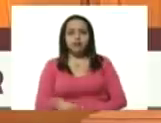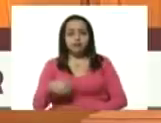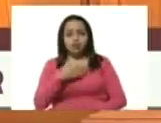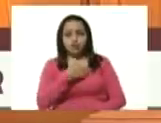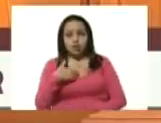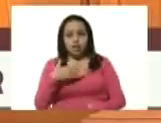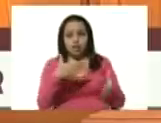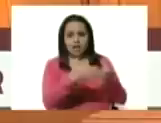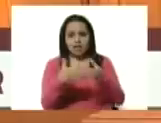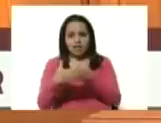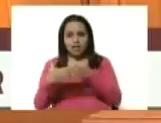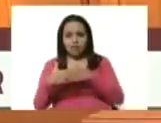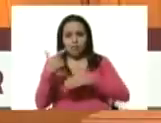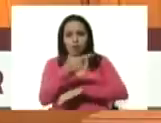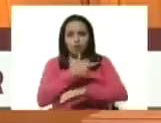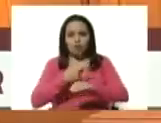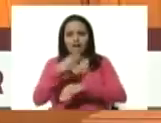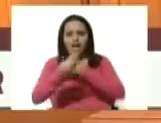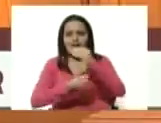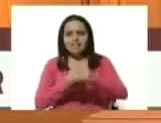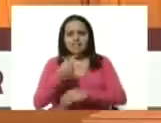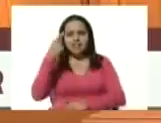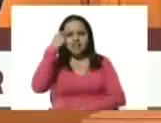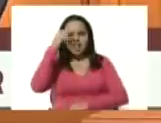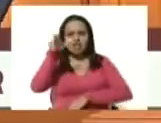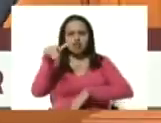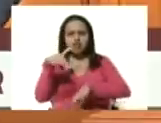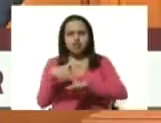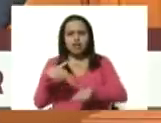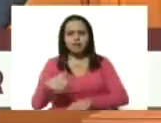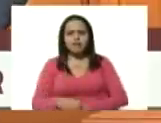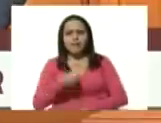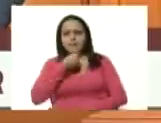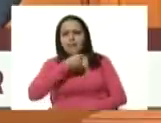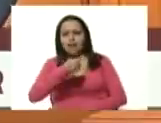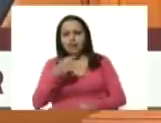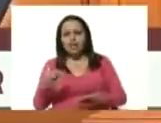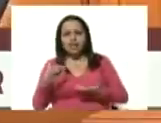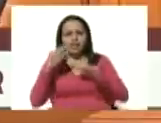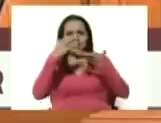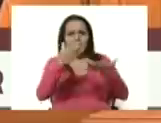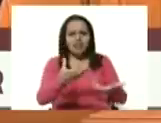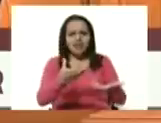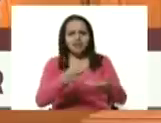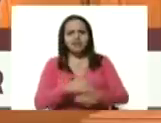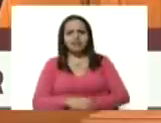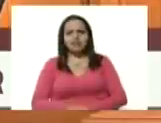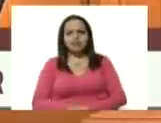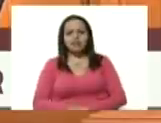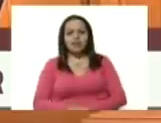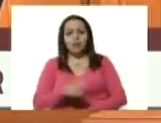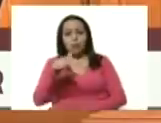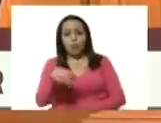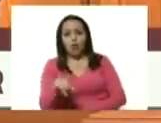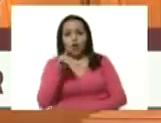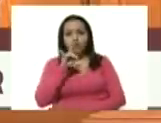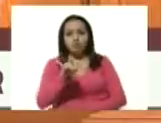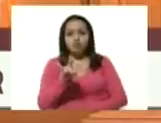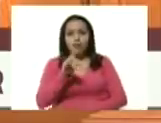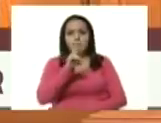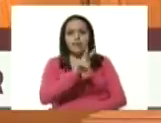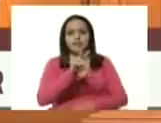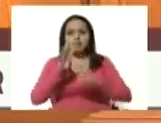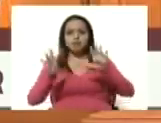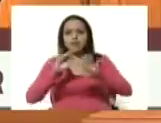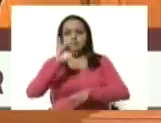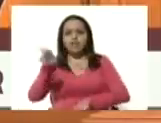hacer este acto del Día Nacional del Periodismo y de la entrega del Premio Nacional de Periodismo hoy lunes 29 de